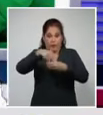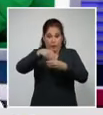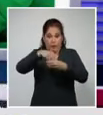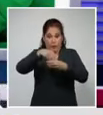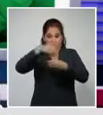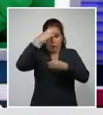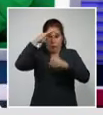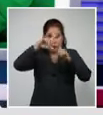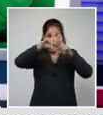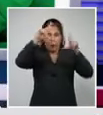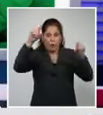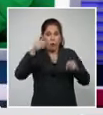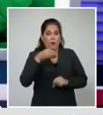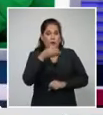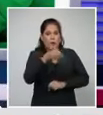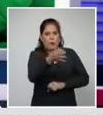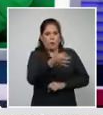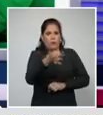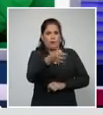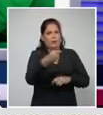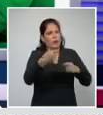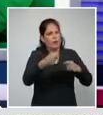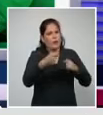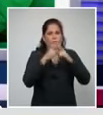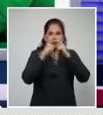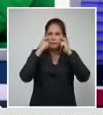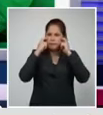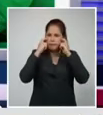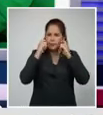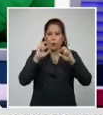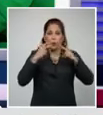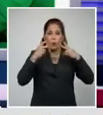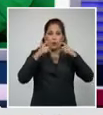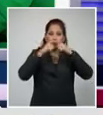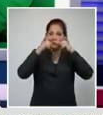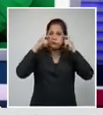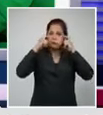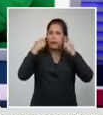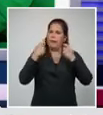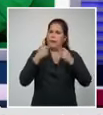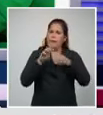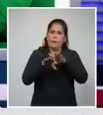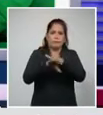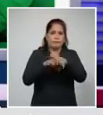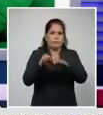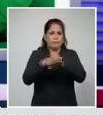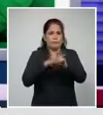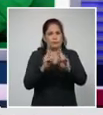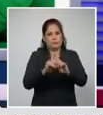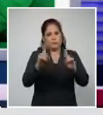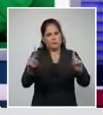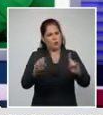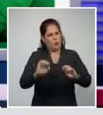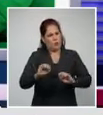esos municipios, tenemos que tener todavía más extremadas las medidas de protección.